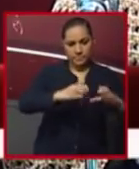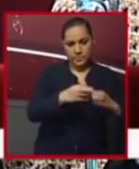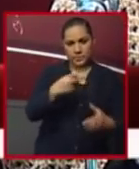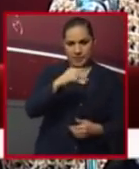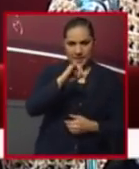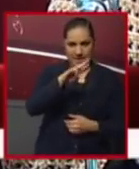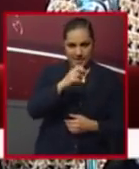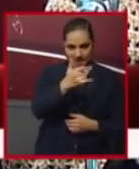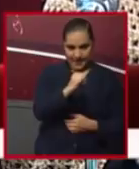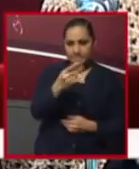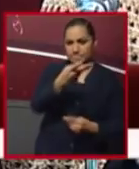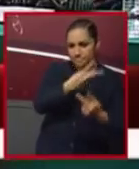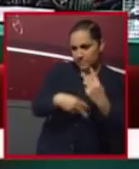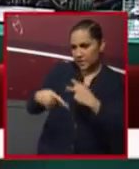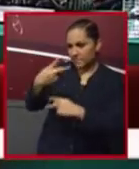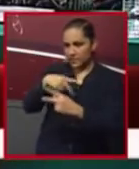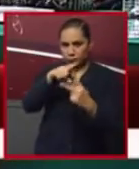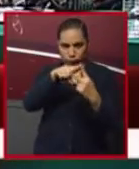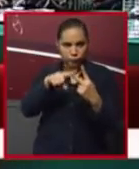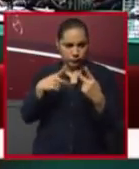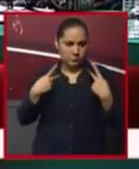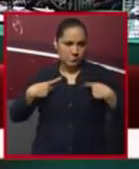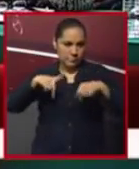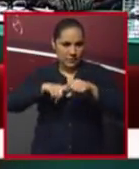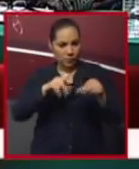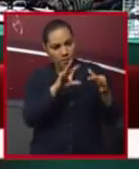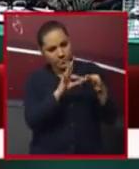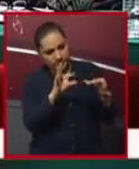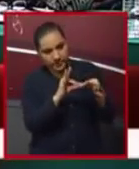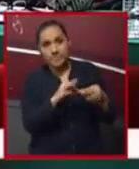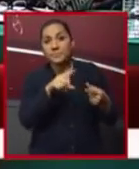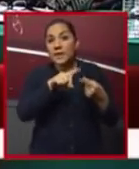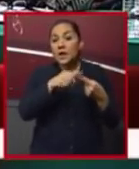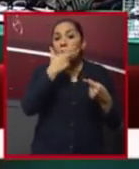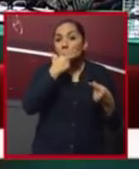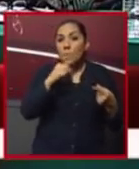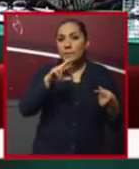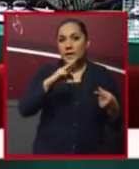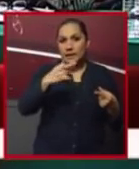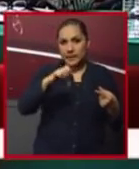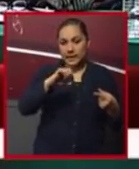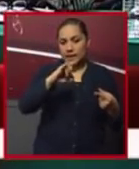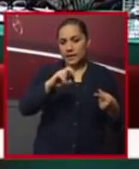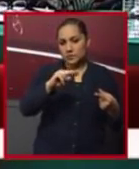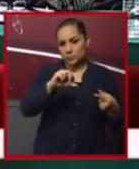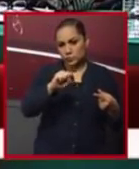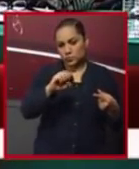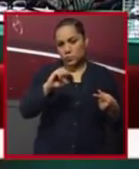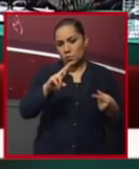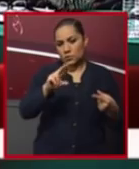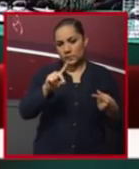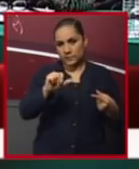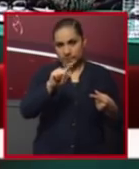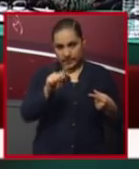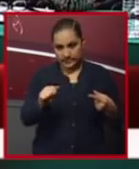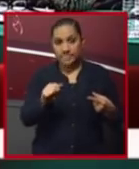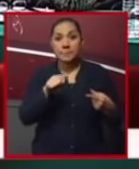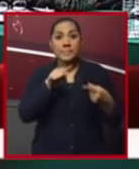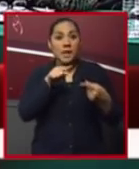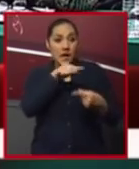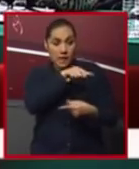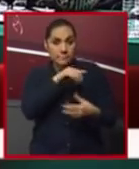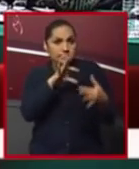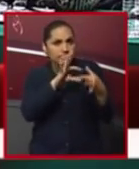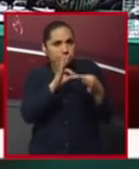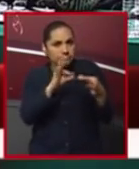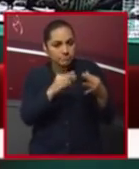y Geografía, el INEGI. Uno de ellos es el ciudadano Enrique Jesús Ordaz López, quien fijó como uno de los retos del organismo el